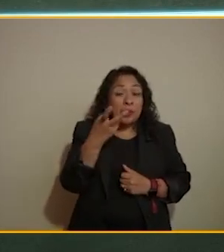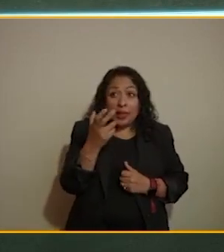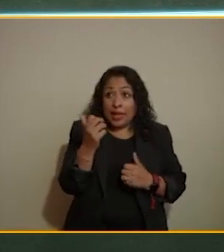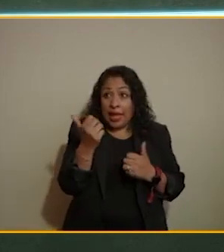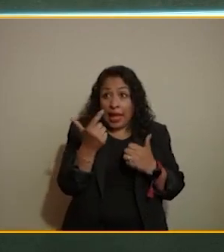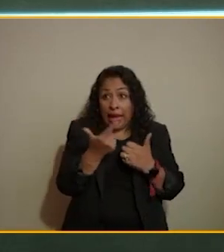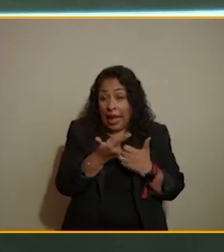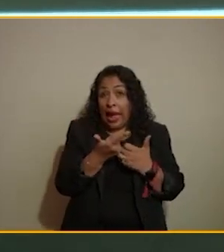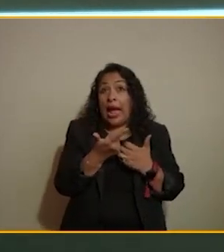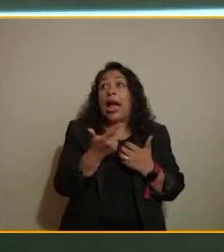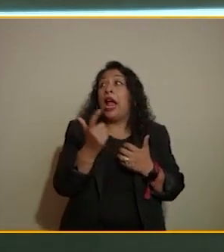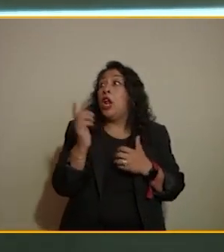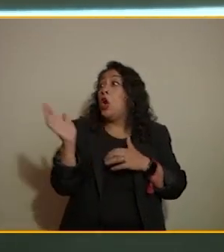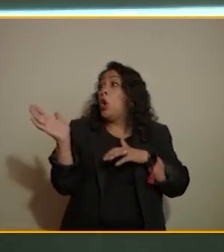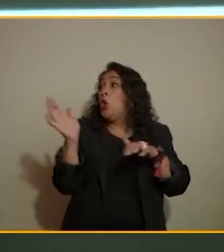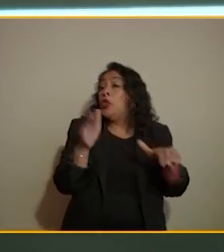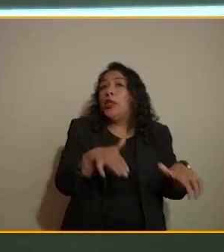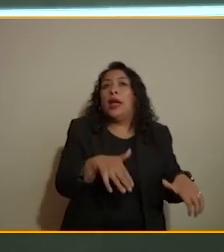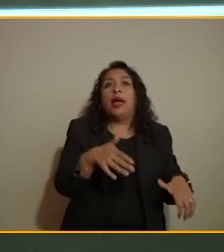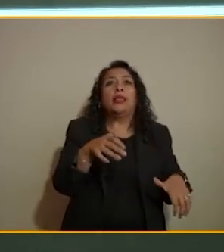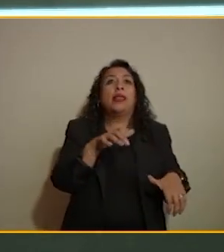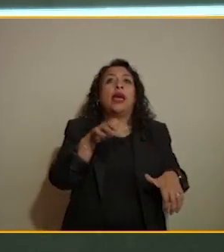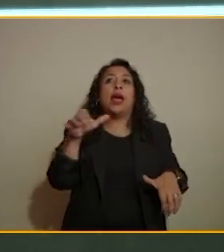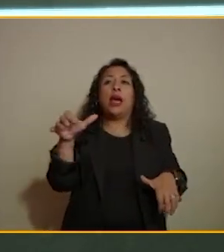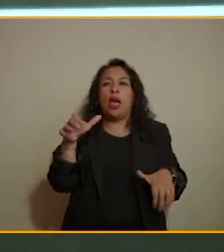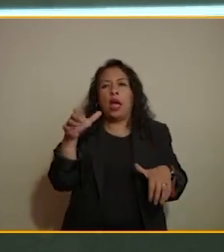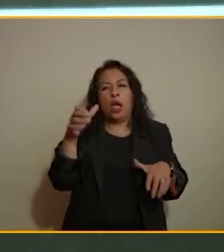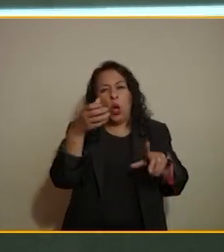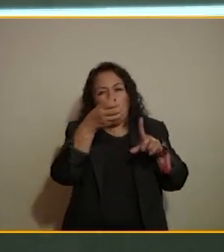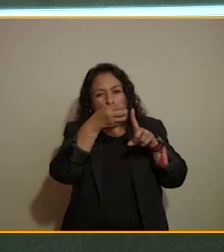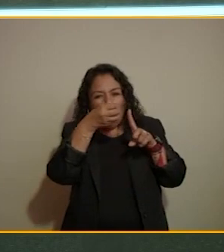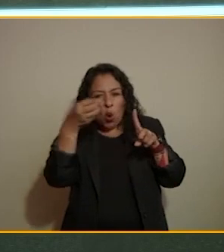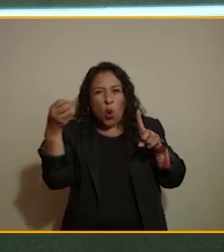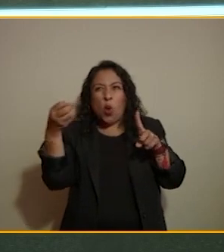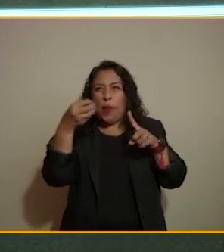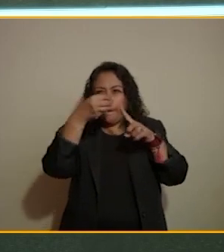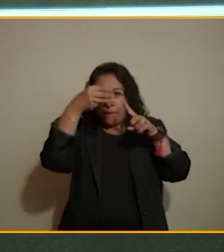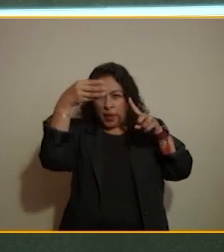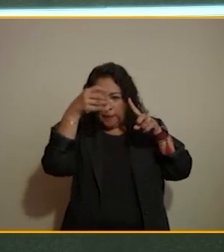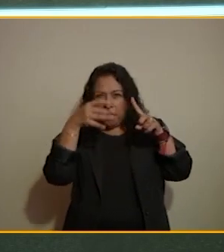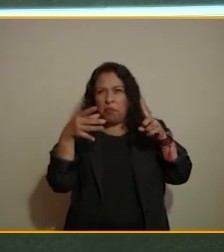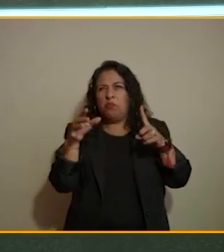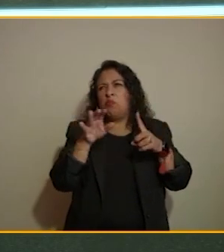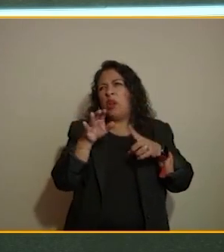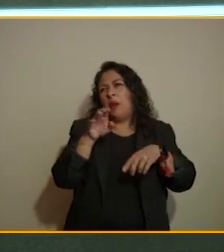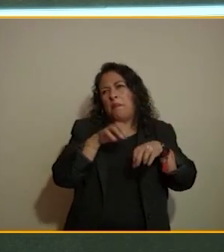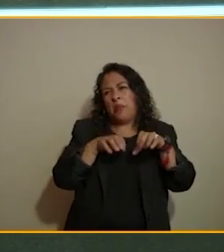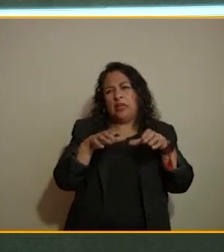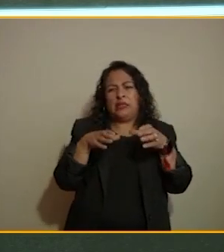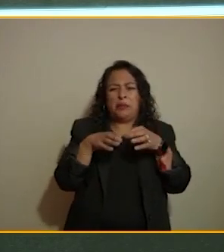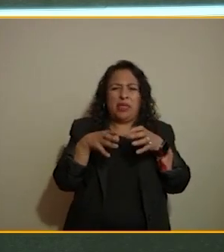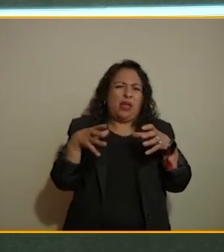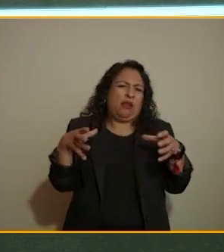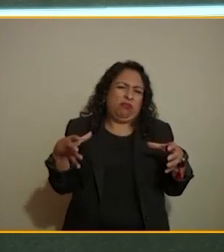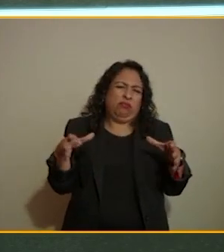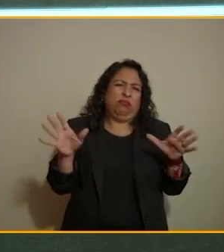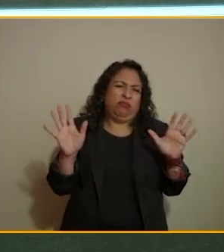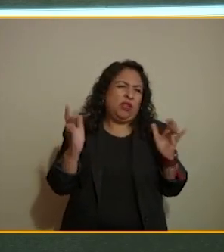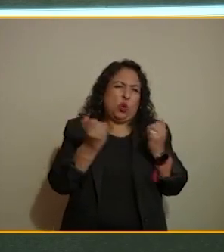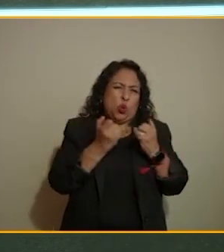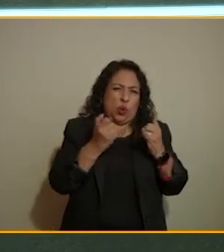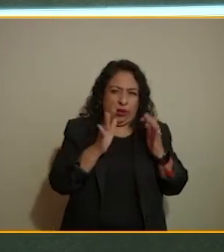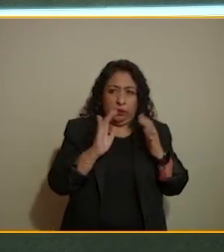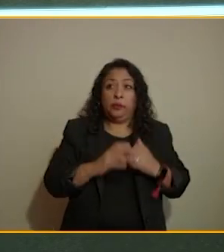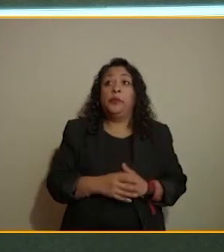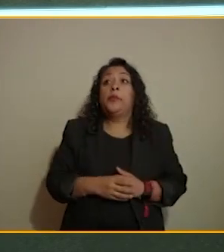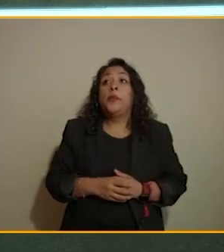que contraten, por ejemplo, con base a un organigrama, como podría hacerlo una empresa mediana o una empresa grande. Y